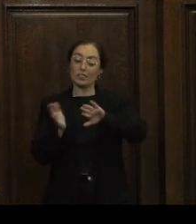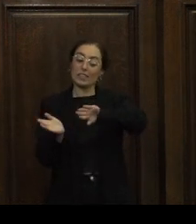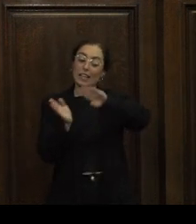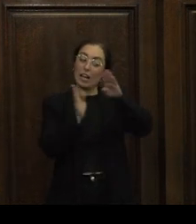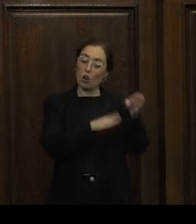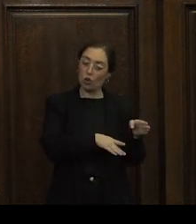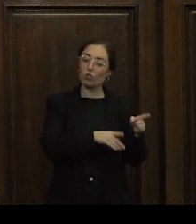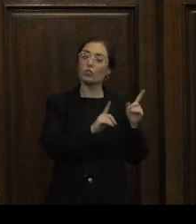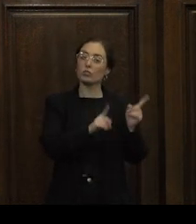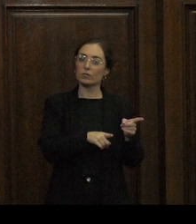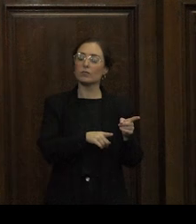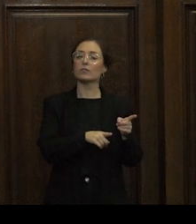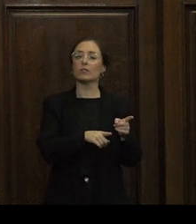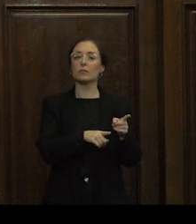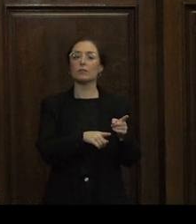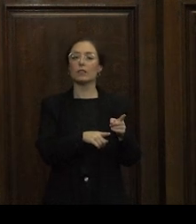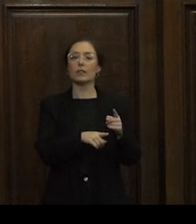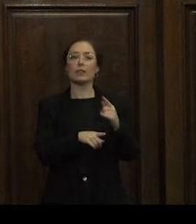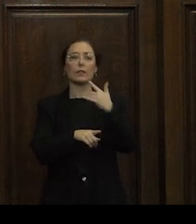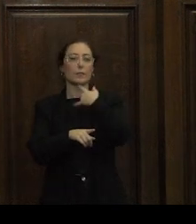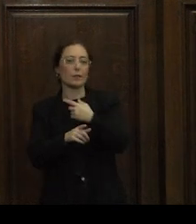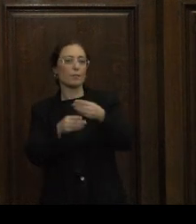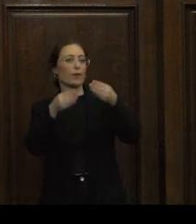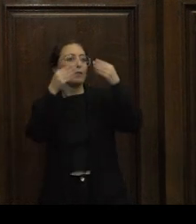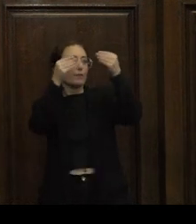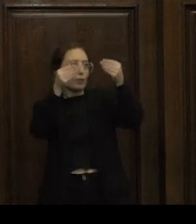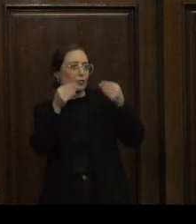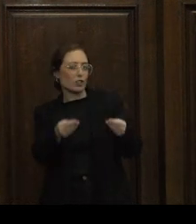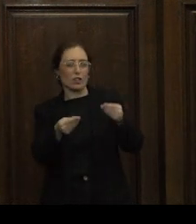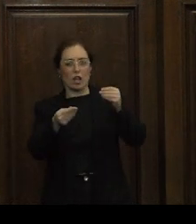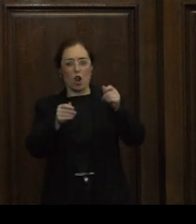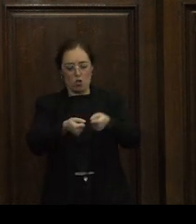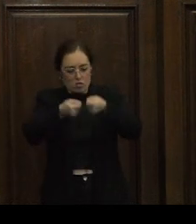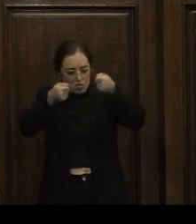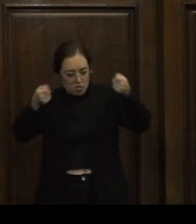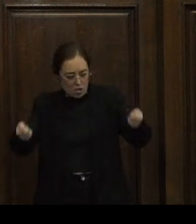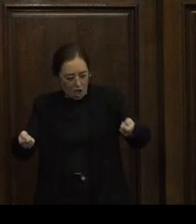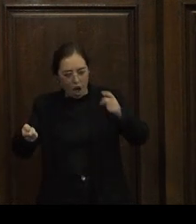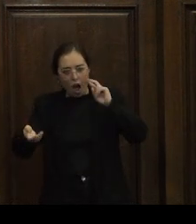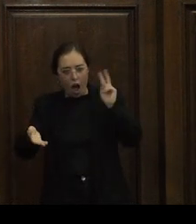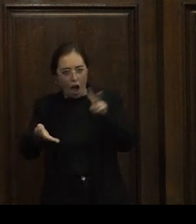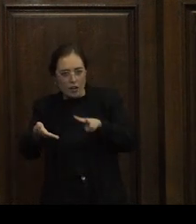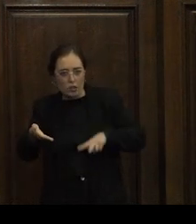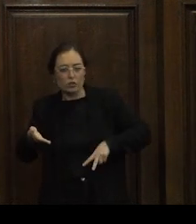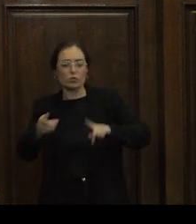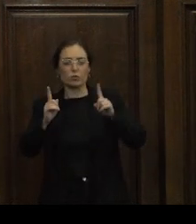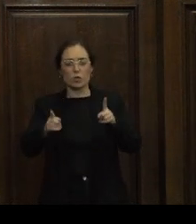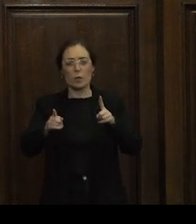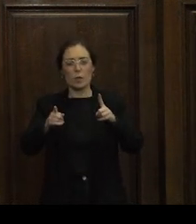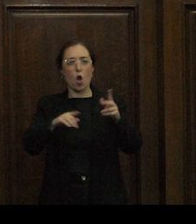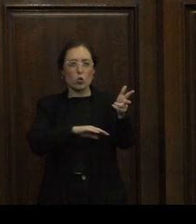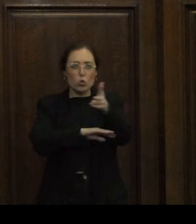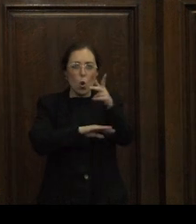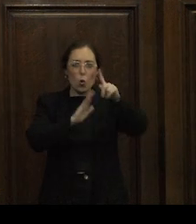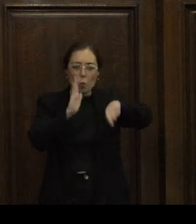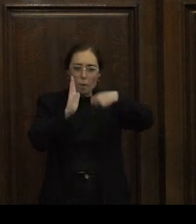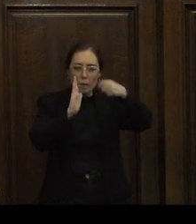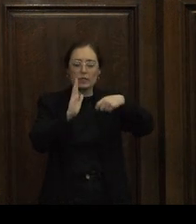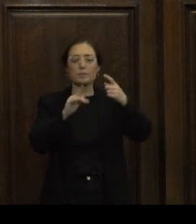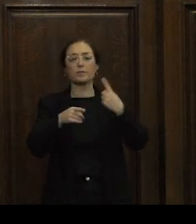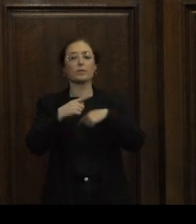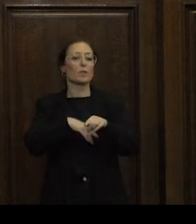cambio, en el otro caso, mucho más compatible con los folletines, los diarios, en fin, los documentales,